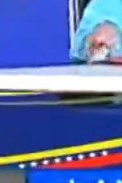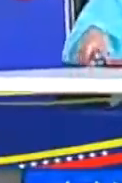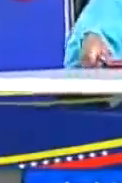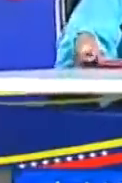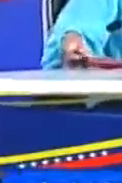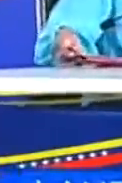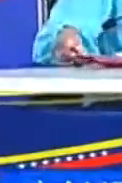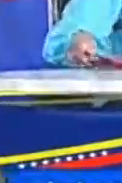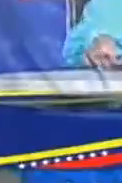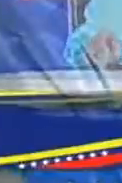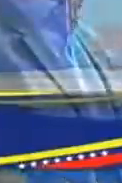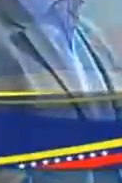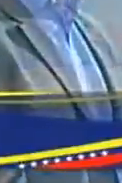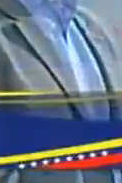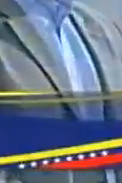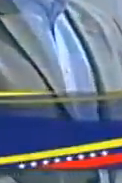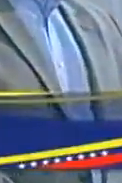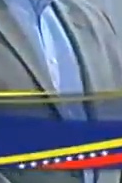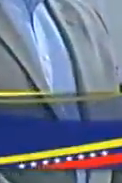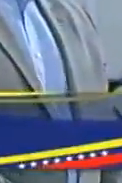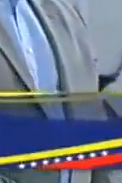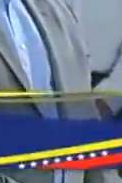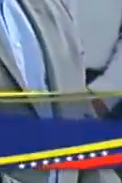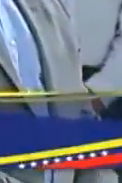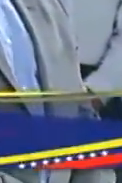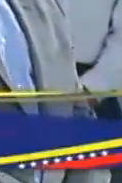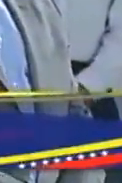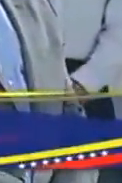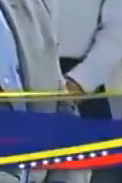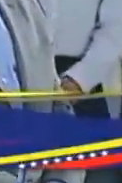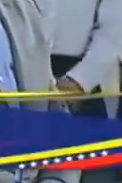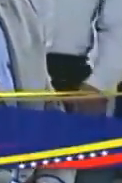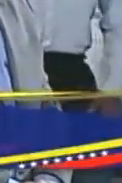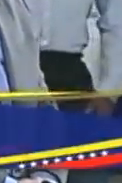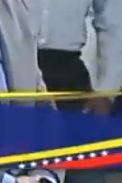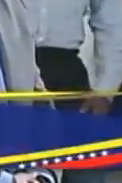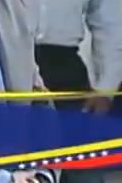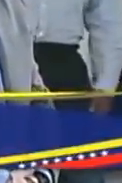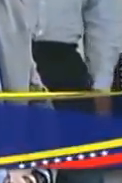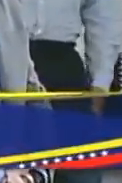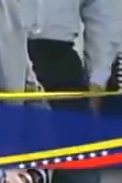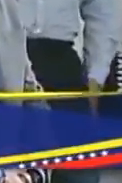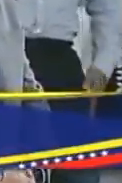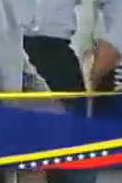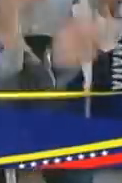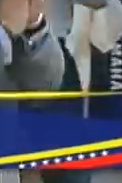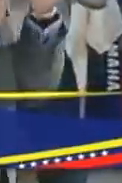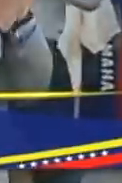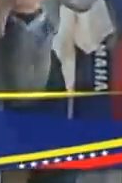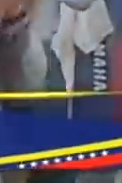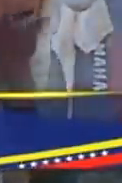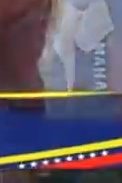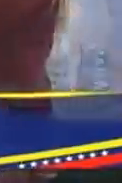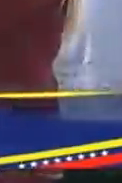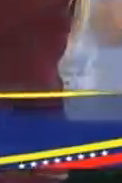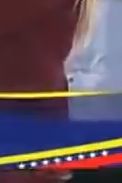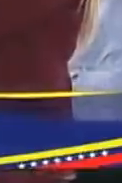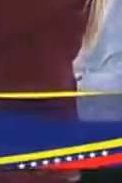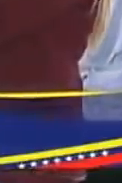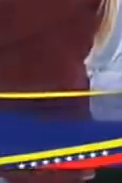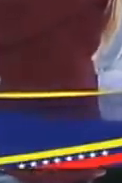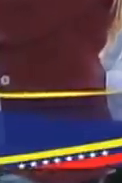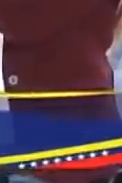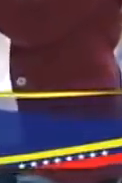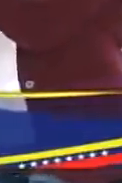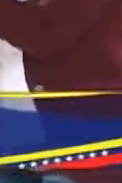arte y del diseño. Mucha gente joven que se ha sumado a esta economía